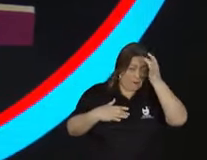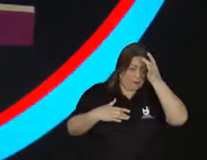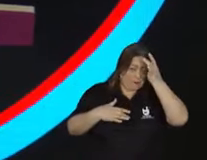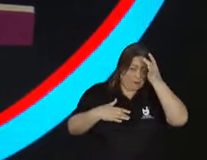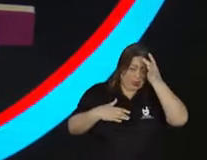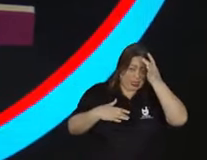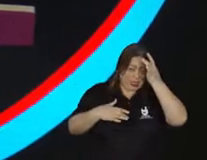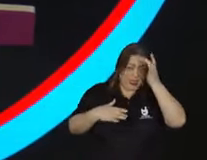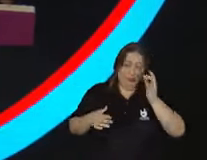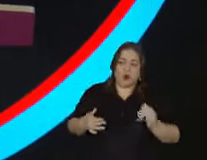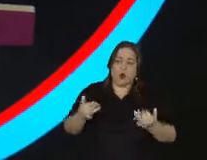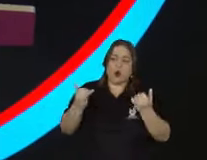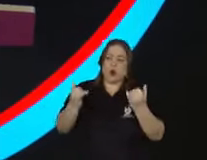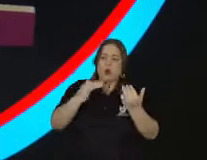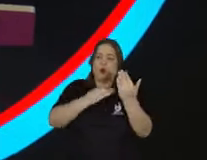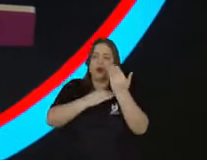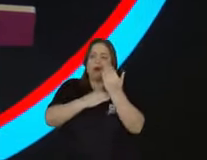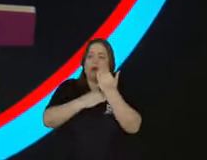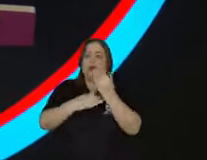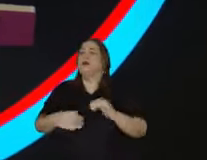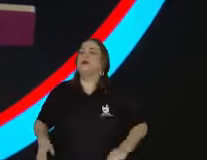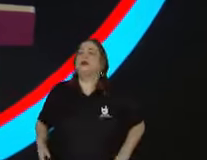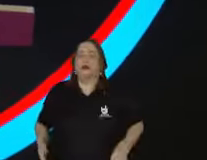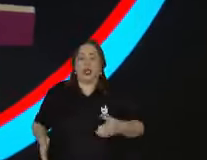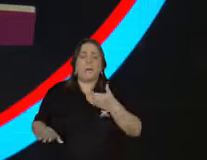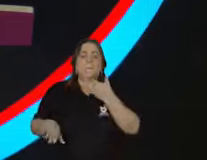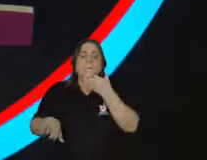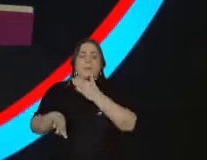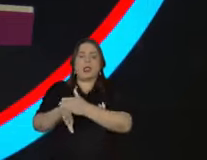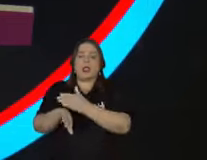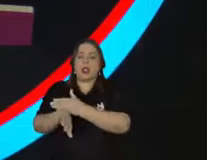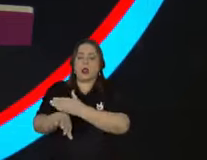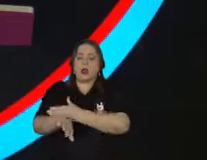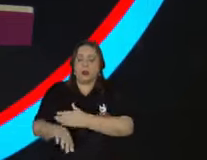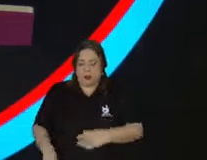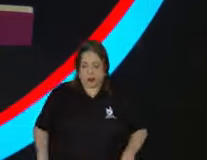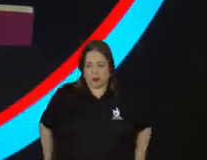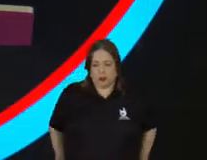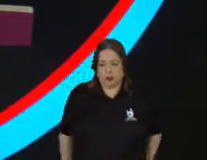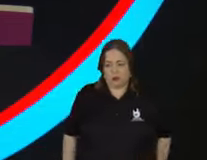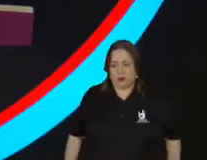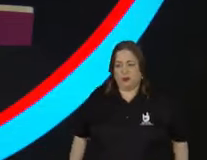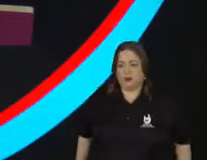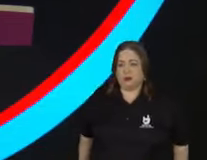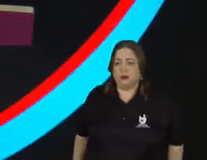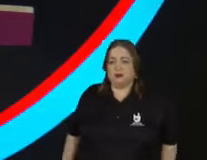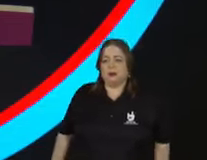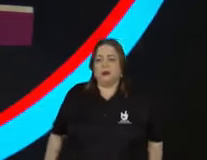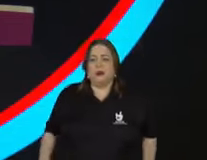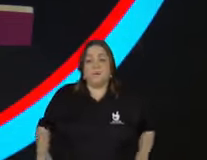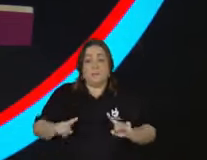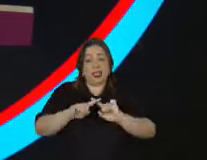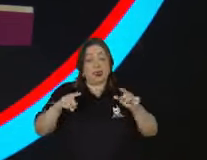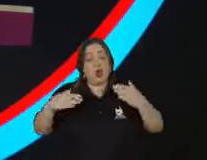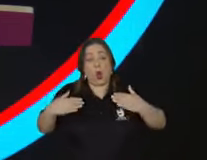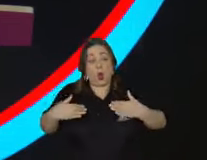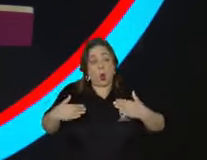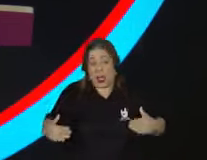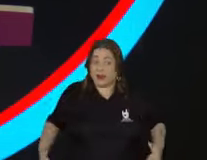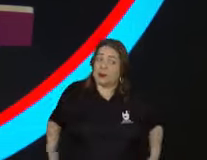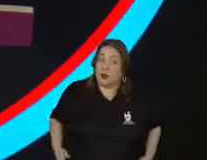Ya esta mañana estaba dando indicativo de que estoy en victoria, gloria, como siempre. Pero estamos en un cuerpo que se